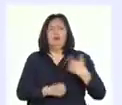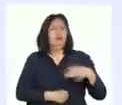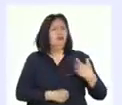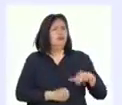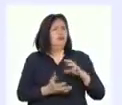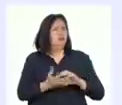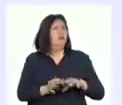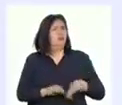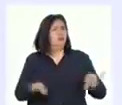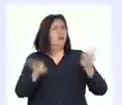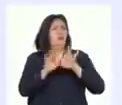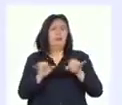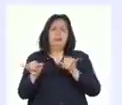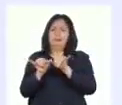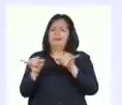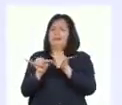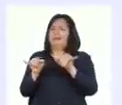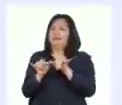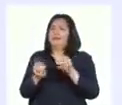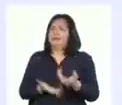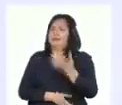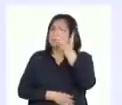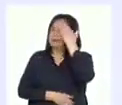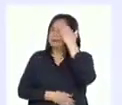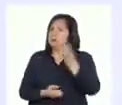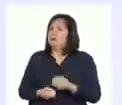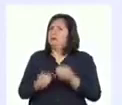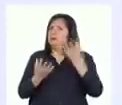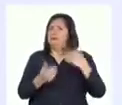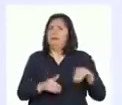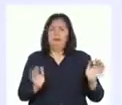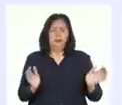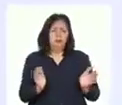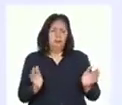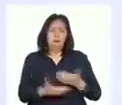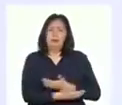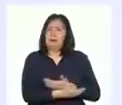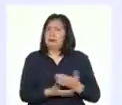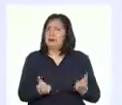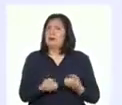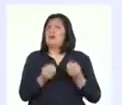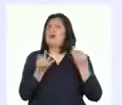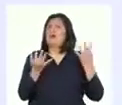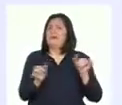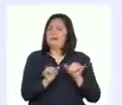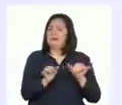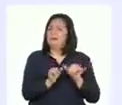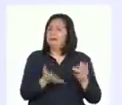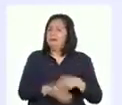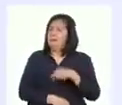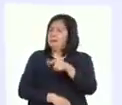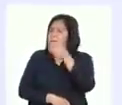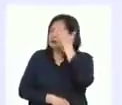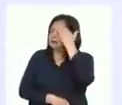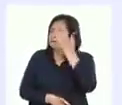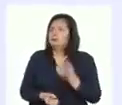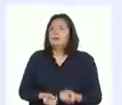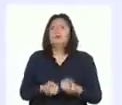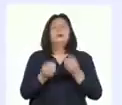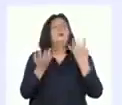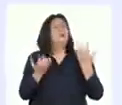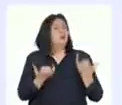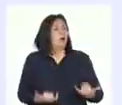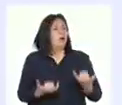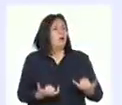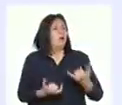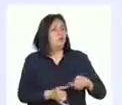son las medidas! Podemos saber cuál era nuestra talla cuando éramos muy pequeñitos. Además, podemos saber cuál es nuestra talla